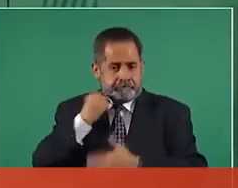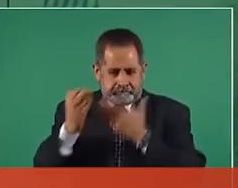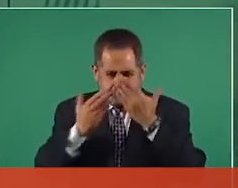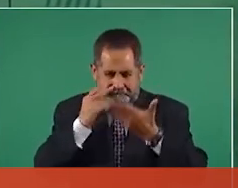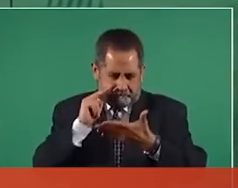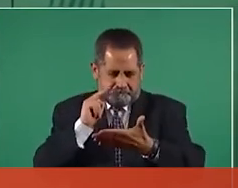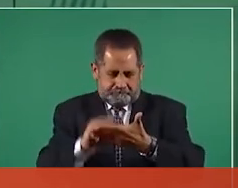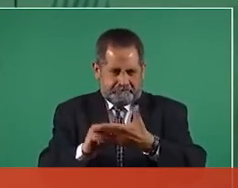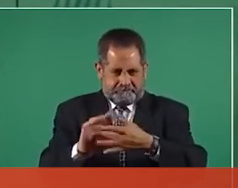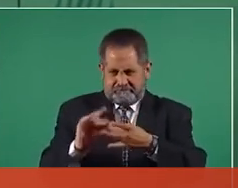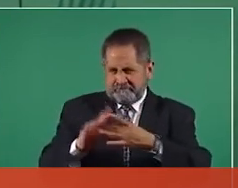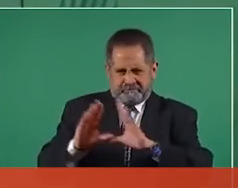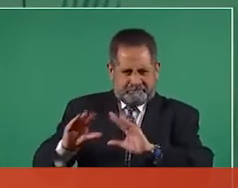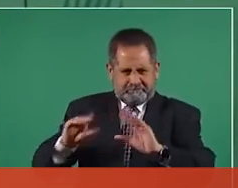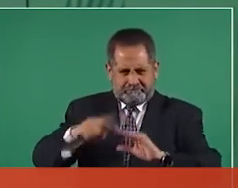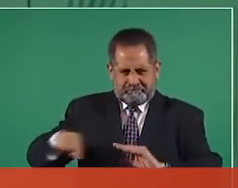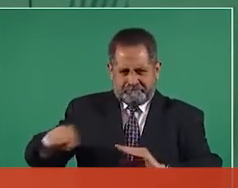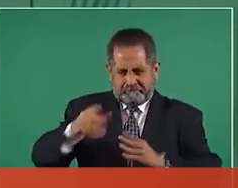que los